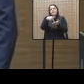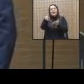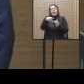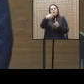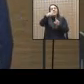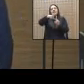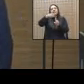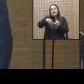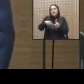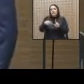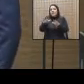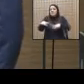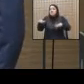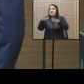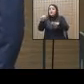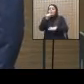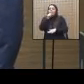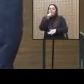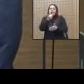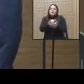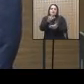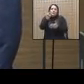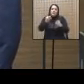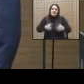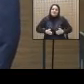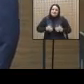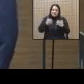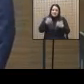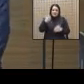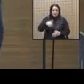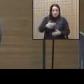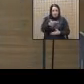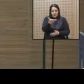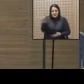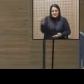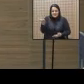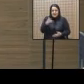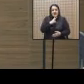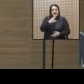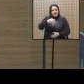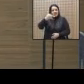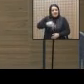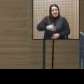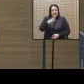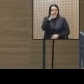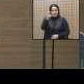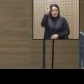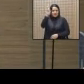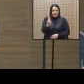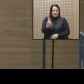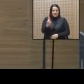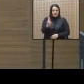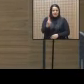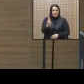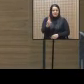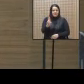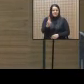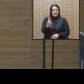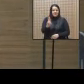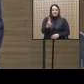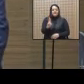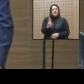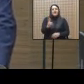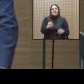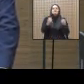En el sector privado eso no existe, señores. La realidad de Costa Rica está más allá de ir